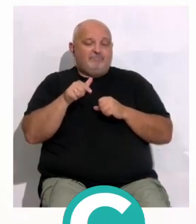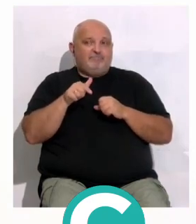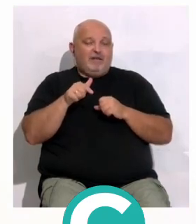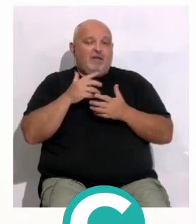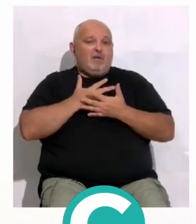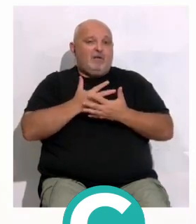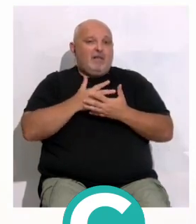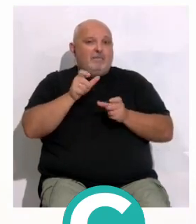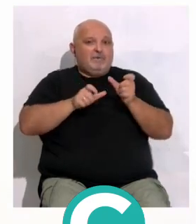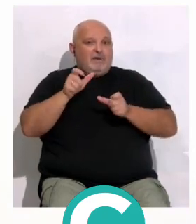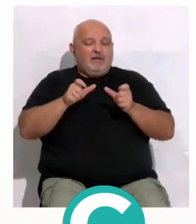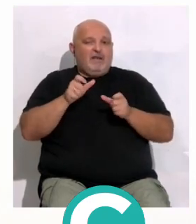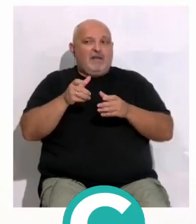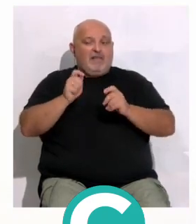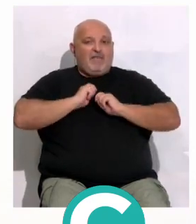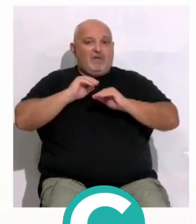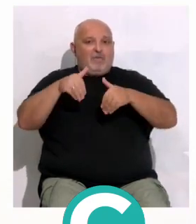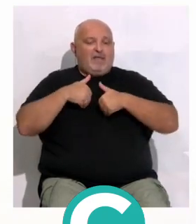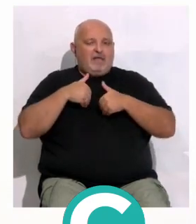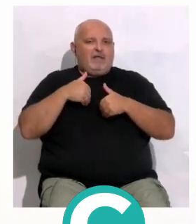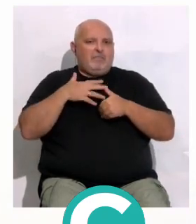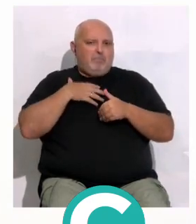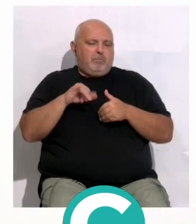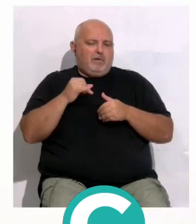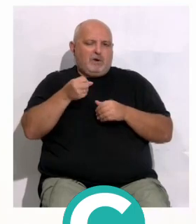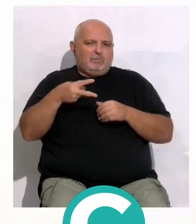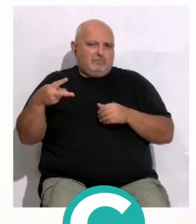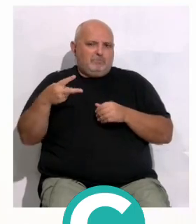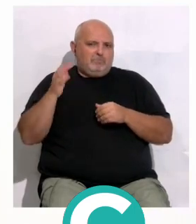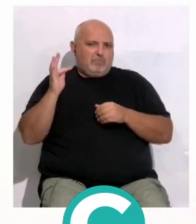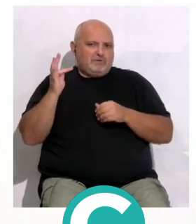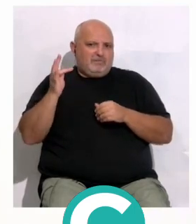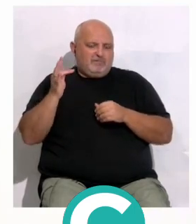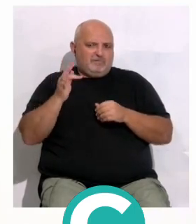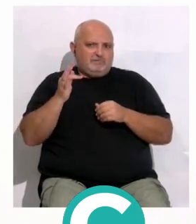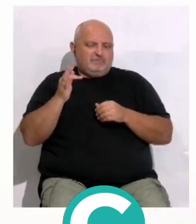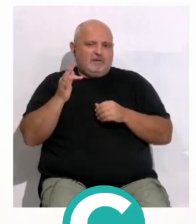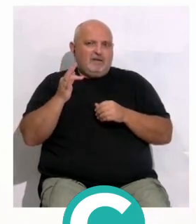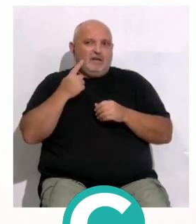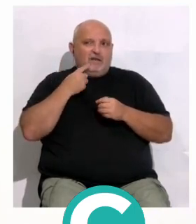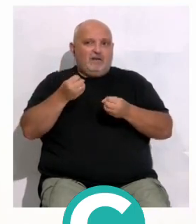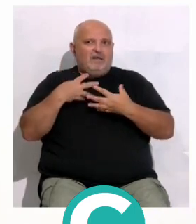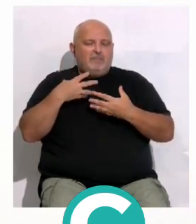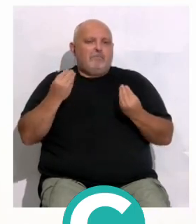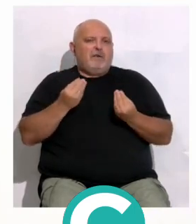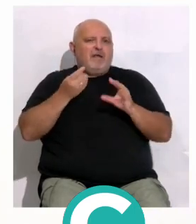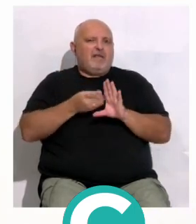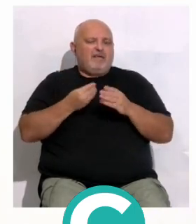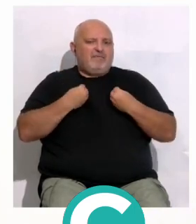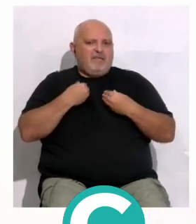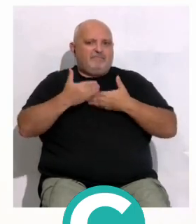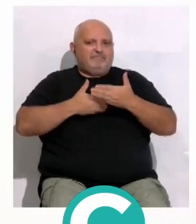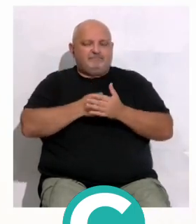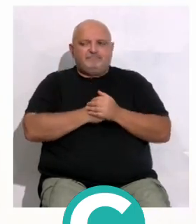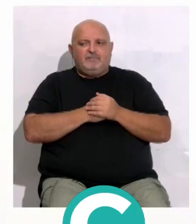la voluntad de la persona y con la ayuda que nosotros podemos darle, pues tenemos resultados muy positivos y que, como ha dicho, mejora mucho la calidad de vida de la